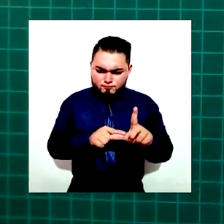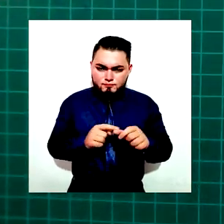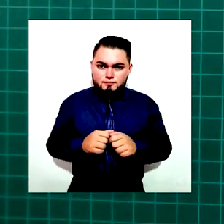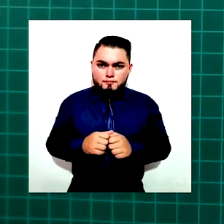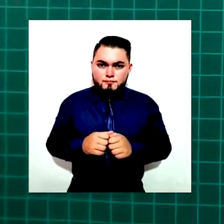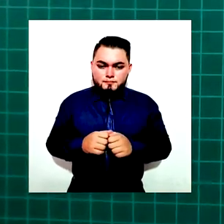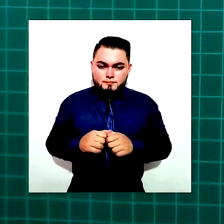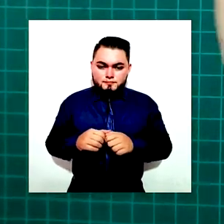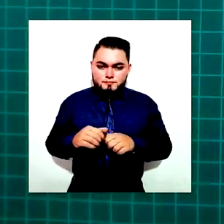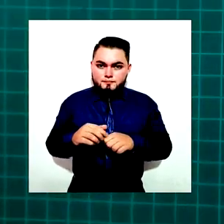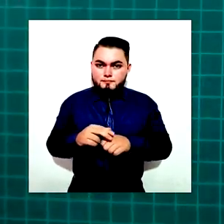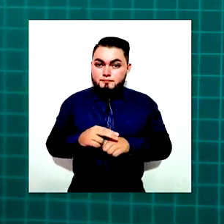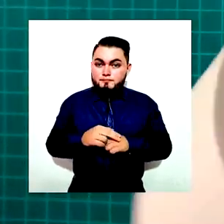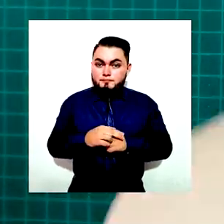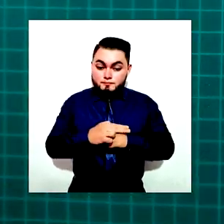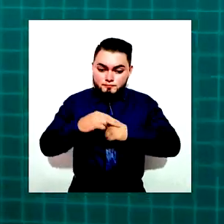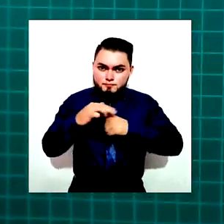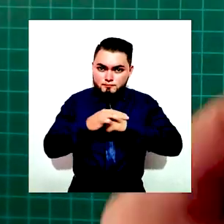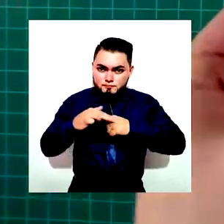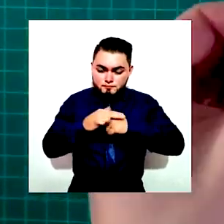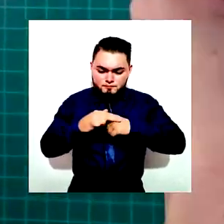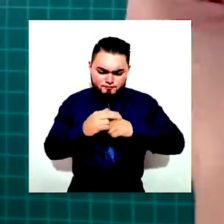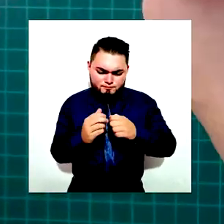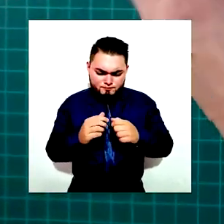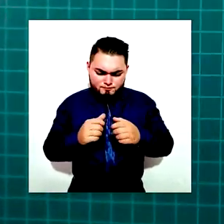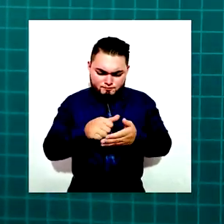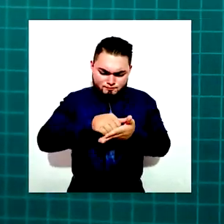fórralo con cinta de enmascarar.